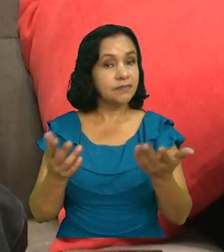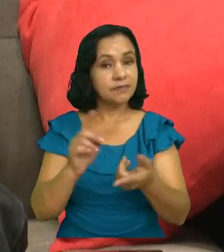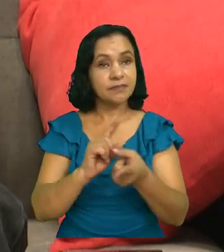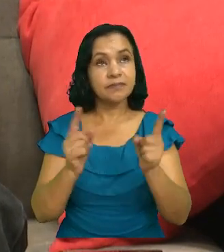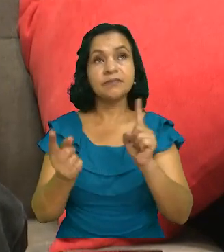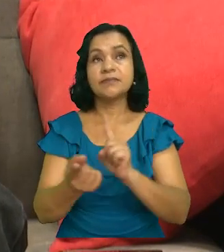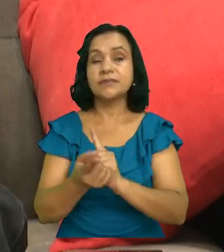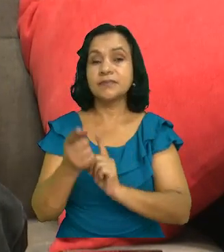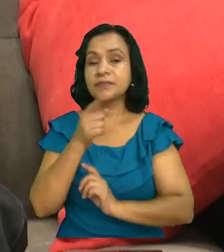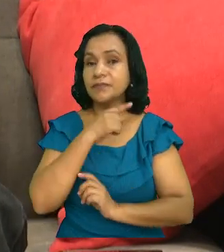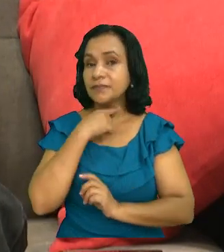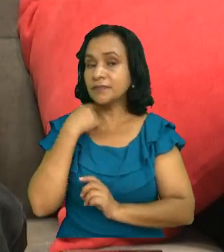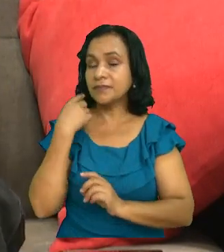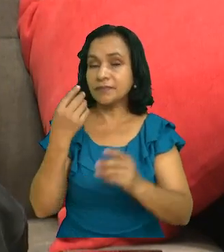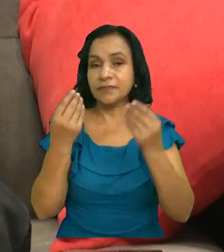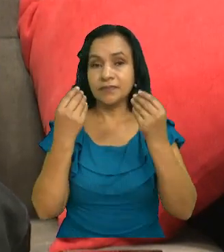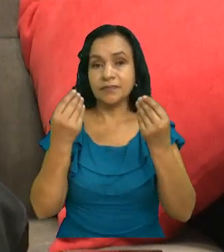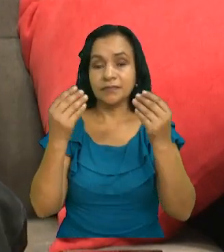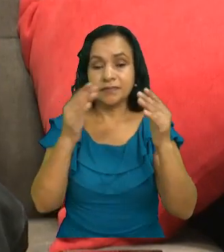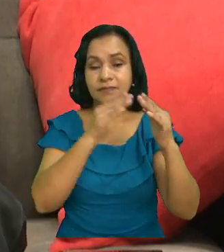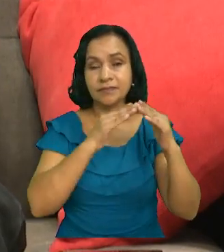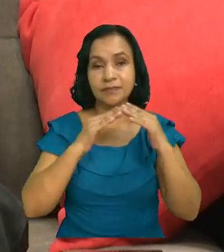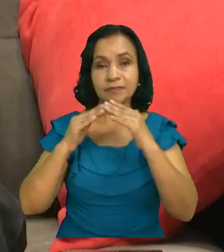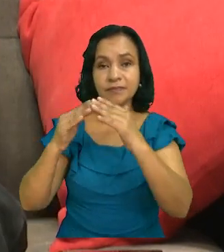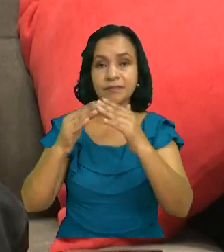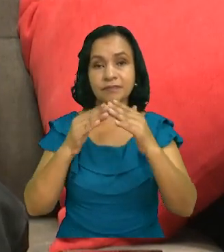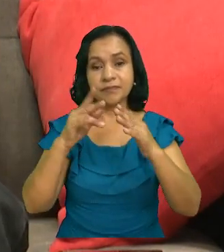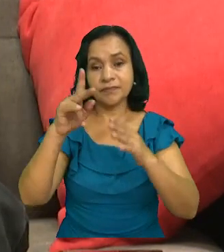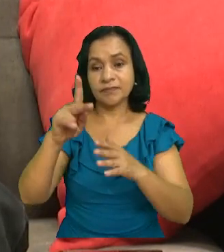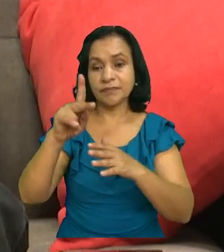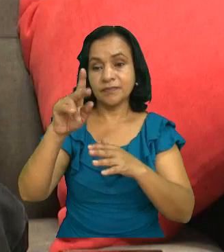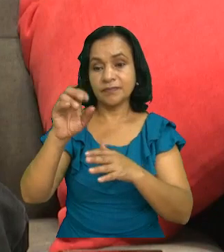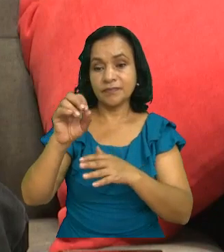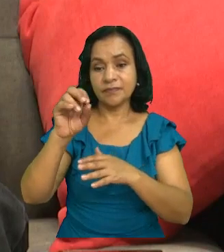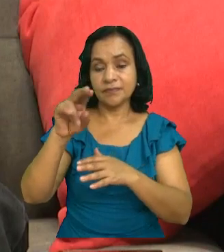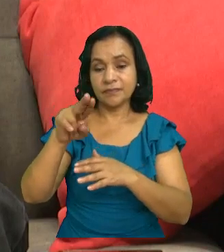transformado la realidad de muchas comunidades, lo vimos en Panaloya, es decir,